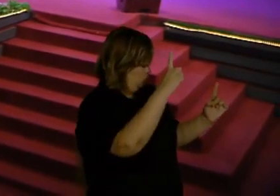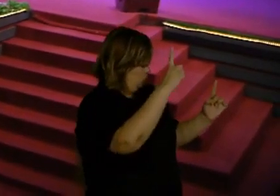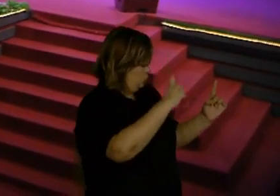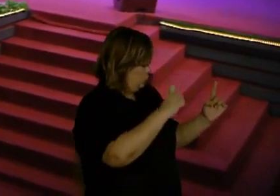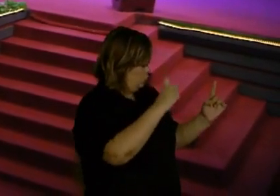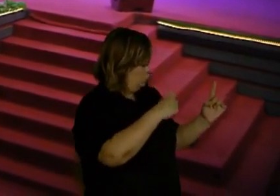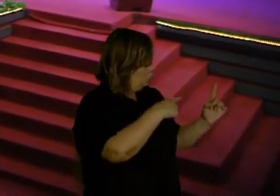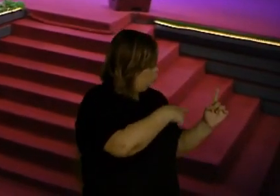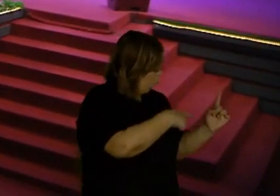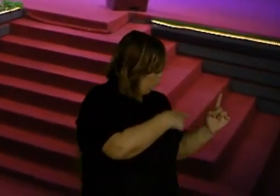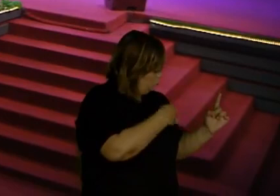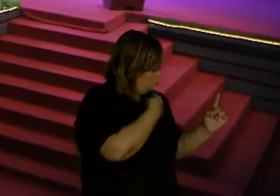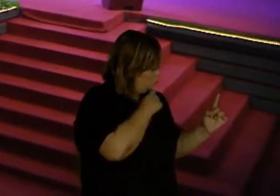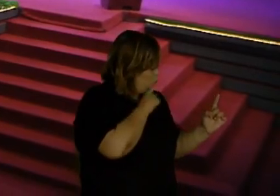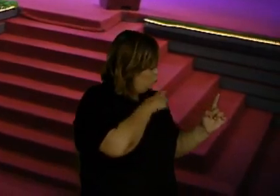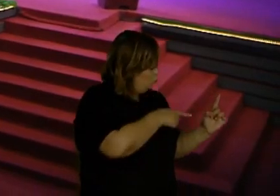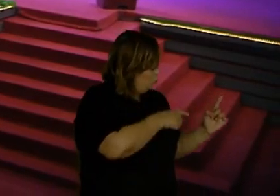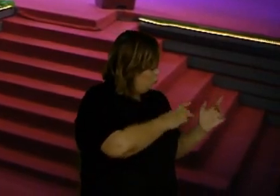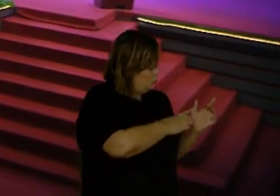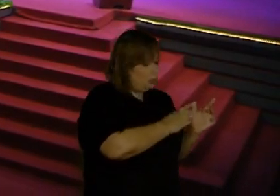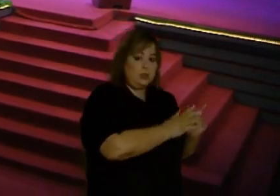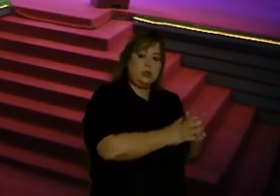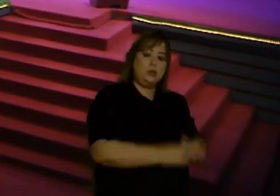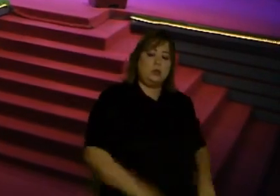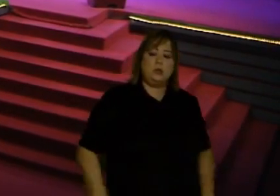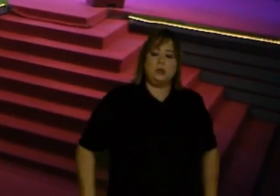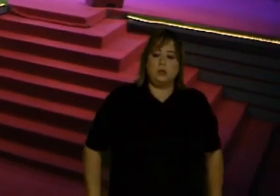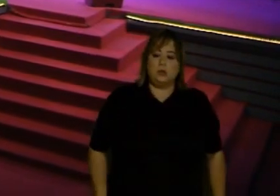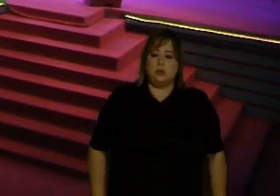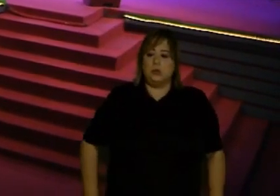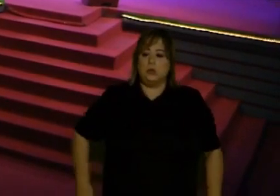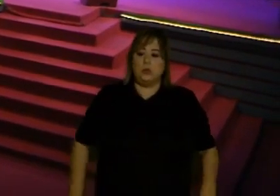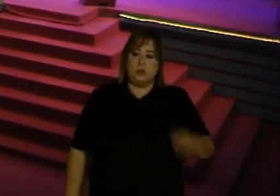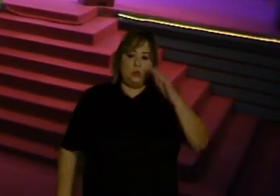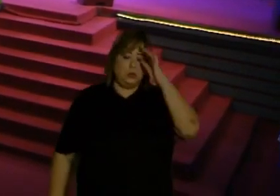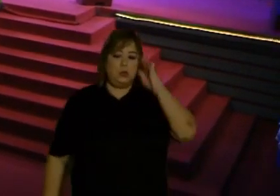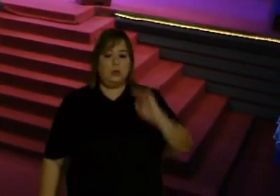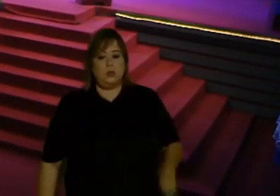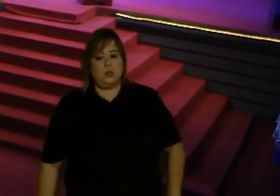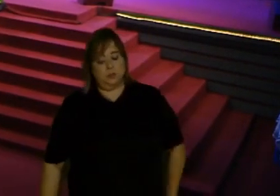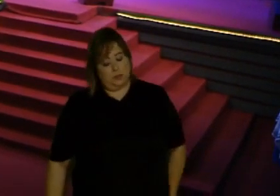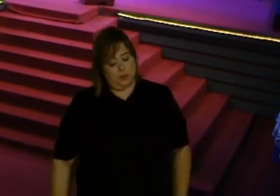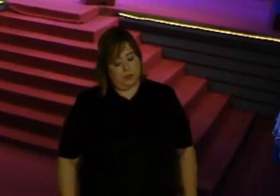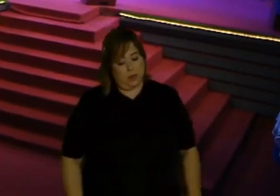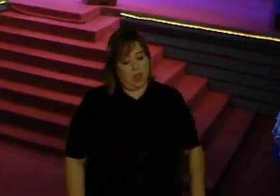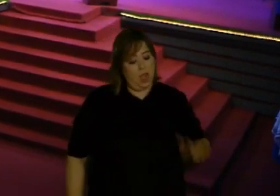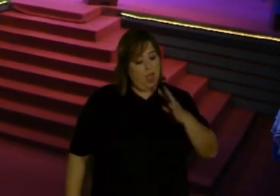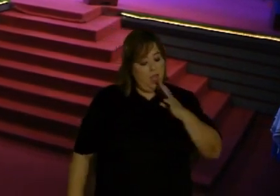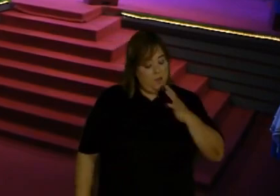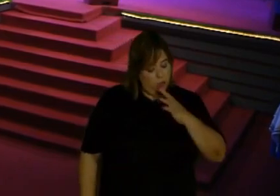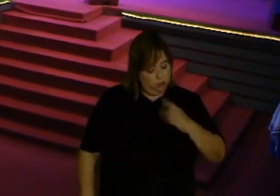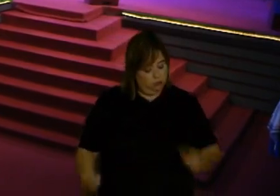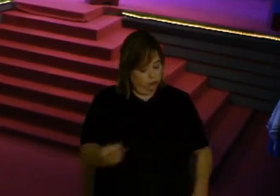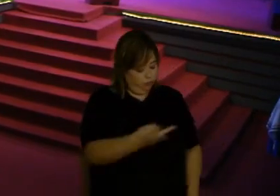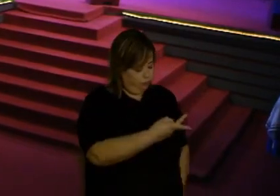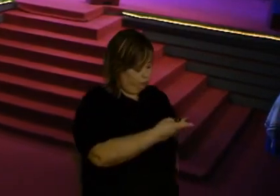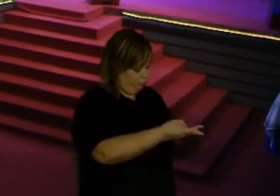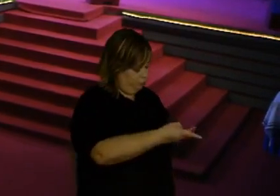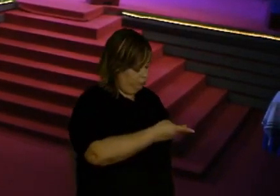discípulos. ¿Los contaminó? Ah, pues como se lo dijo a dos discípulos, el Señor Jesús le